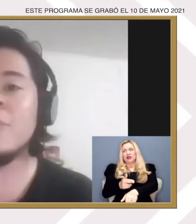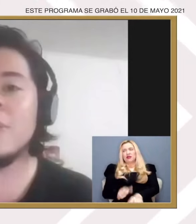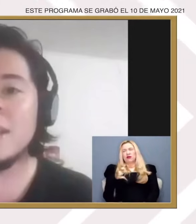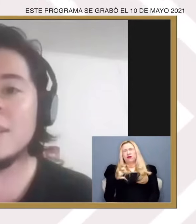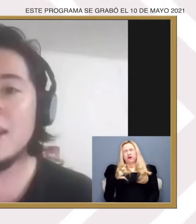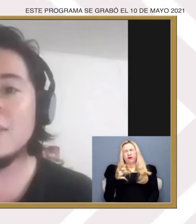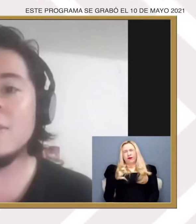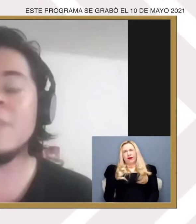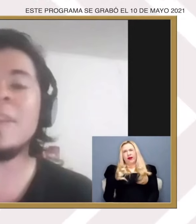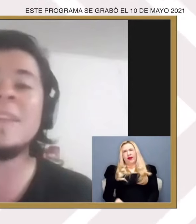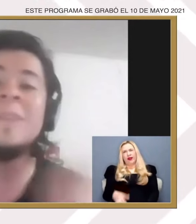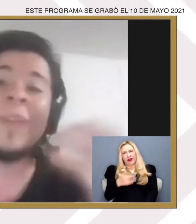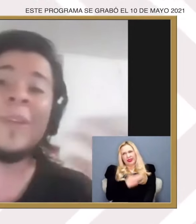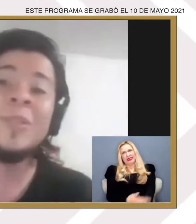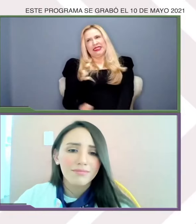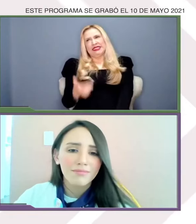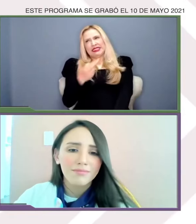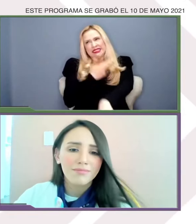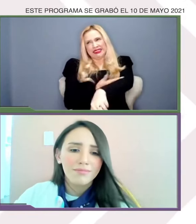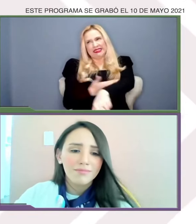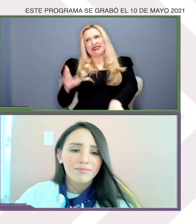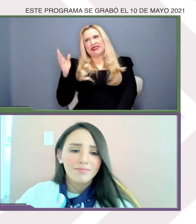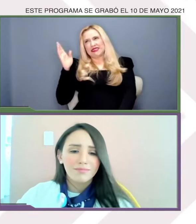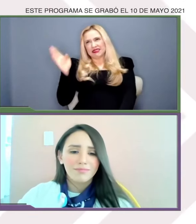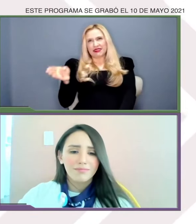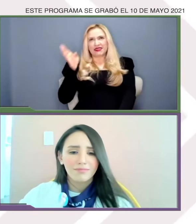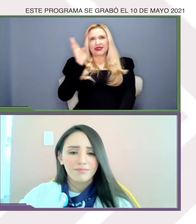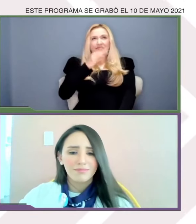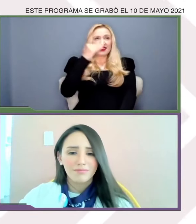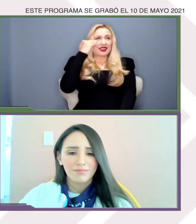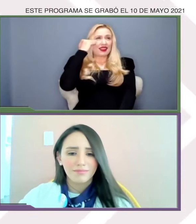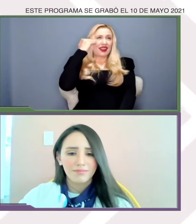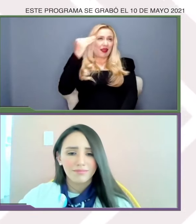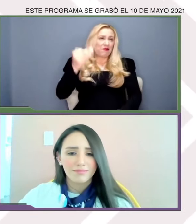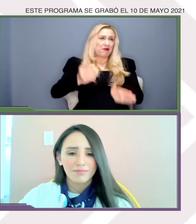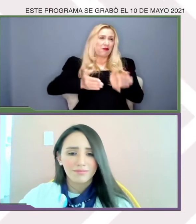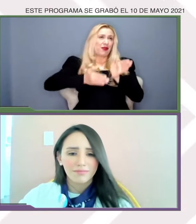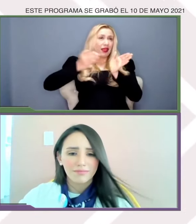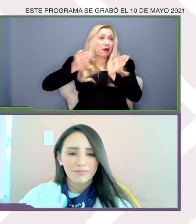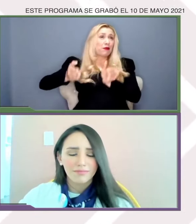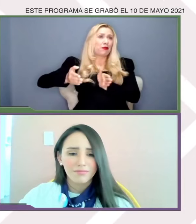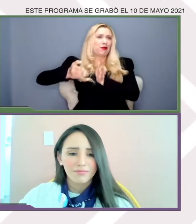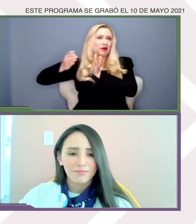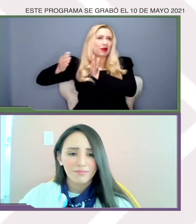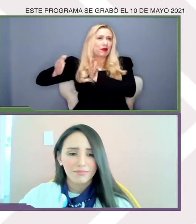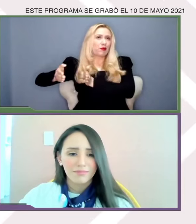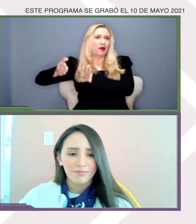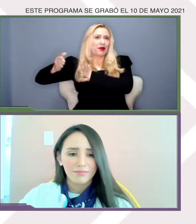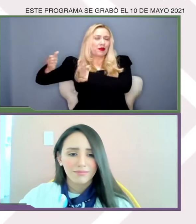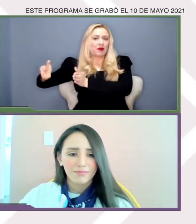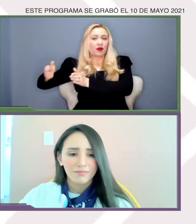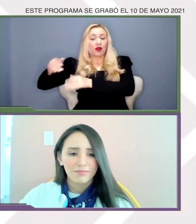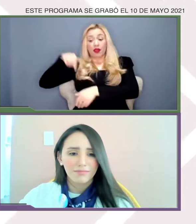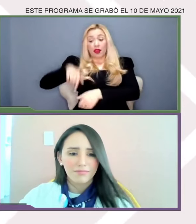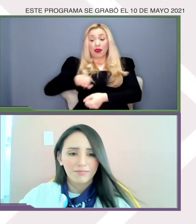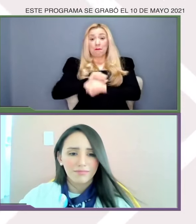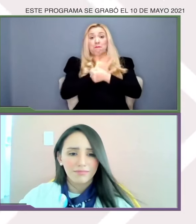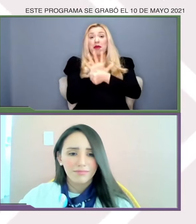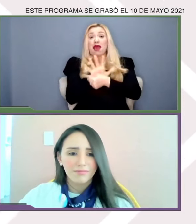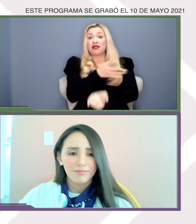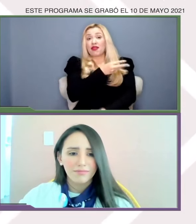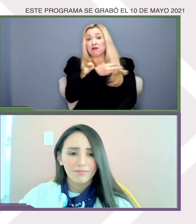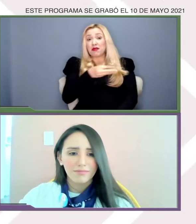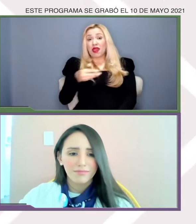toda la burocracia, nos enfrentamos a los tiempos y ahora si hablamos de un contexto en pandemia en